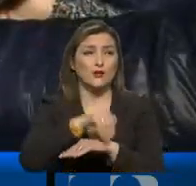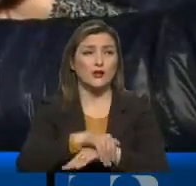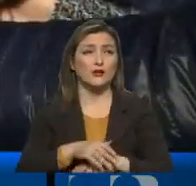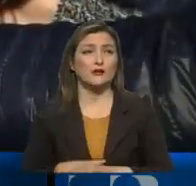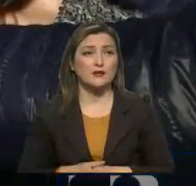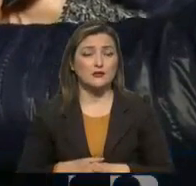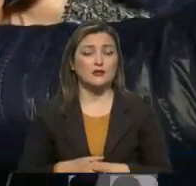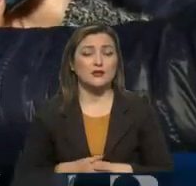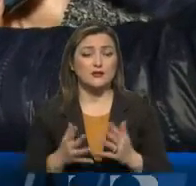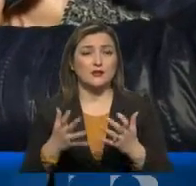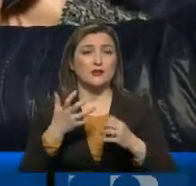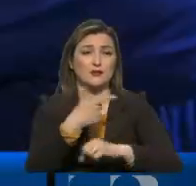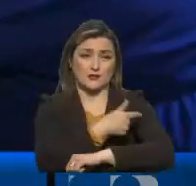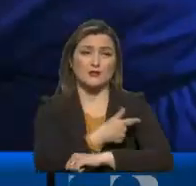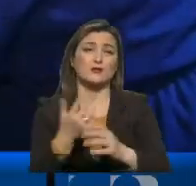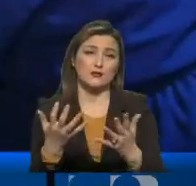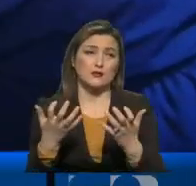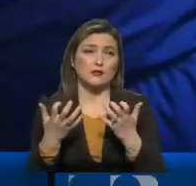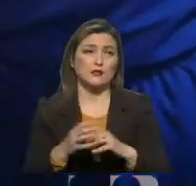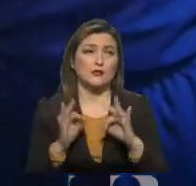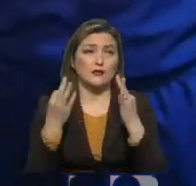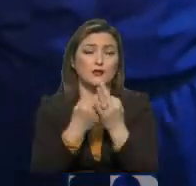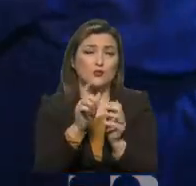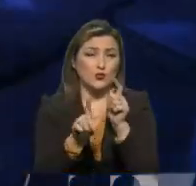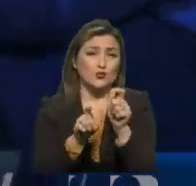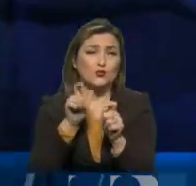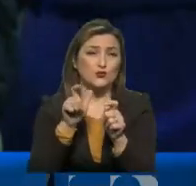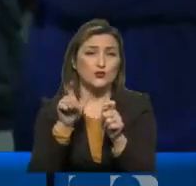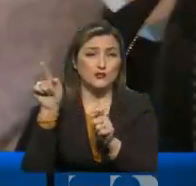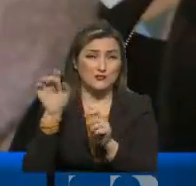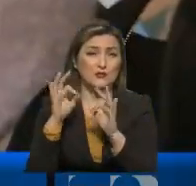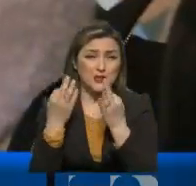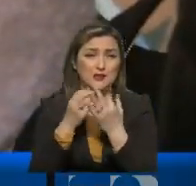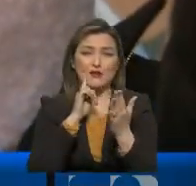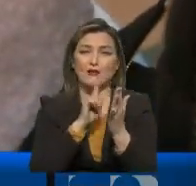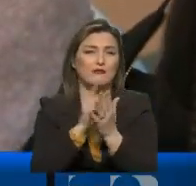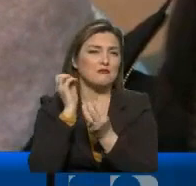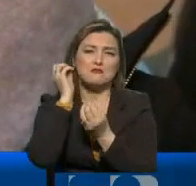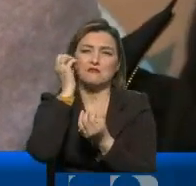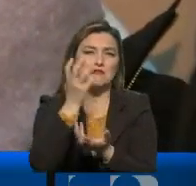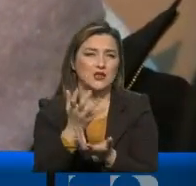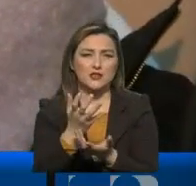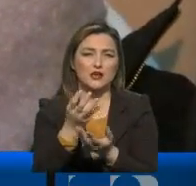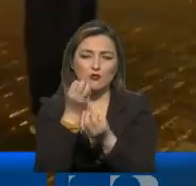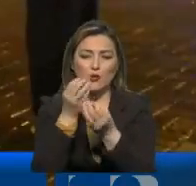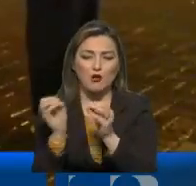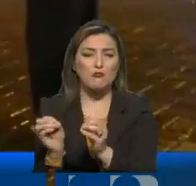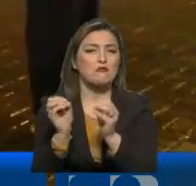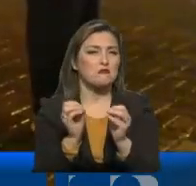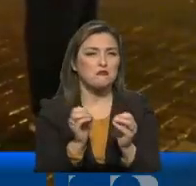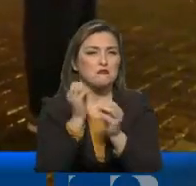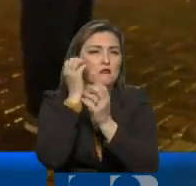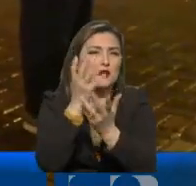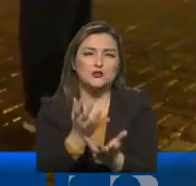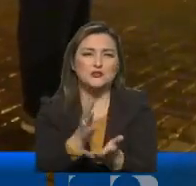no quería vacunar familiares de las personas vacunadas denuncian falta de información y de organización ya que aseguran que